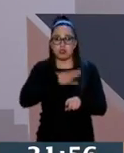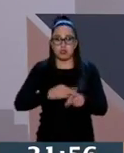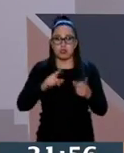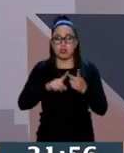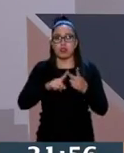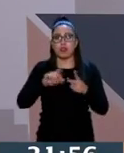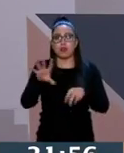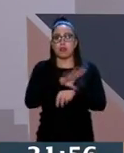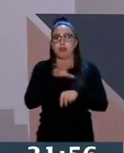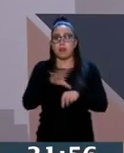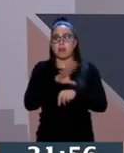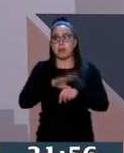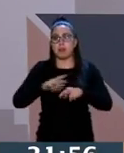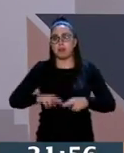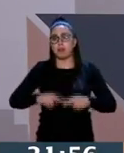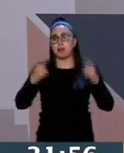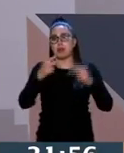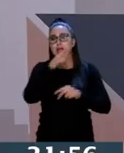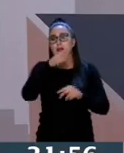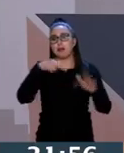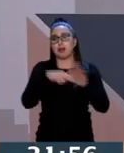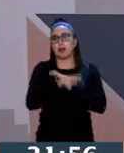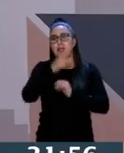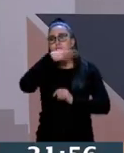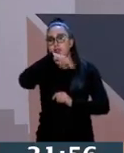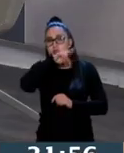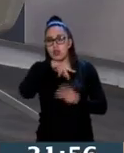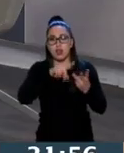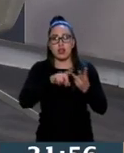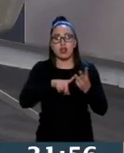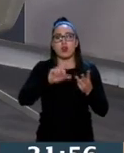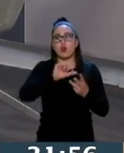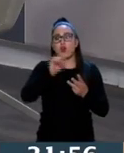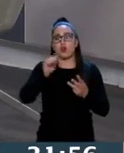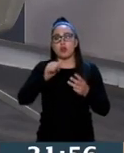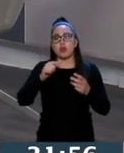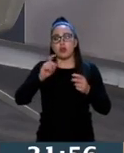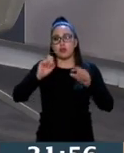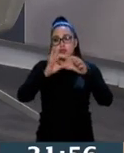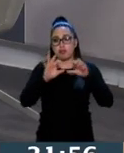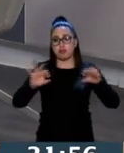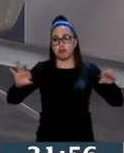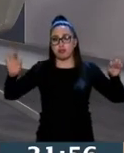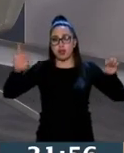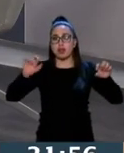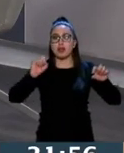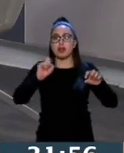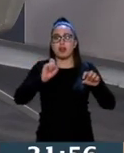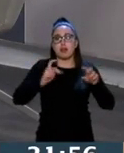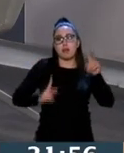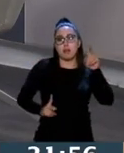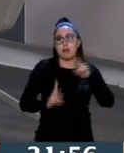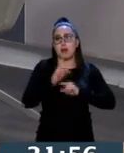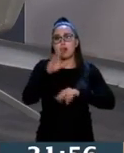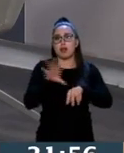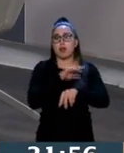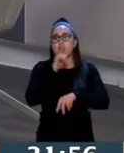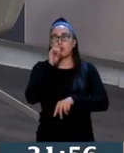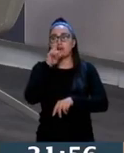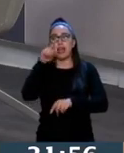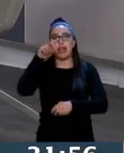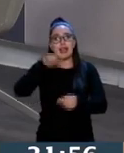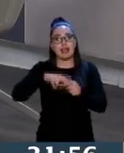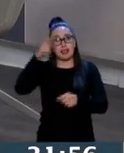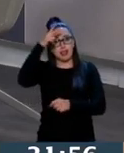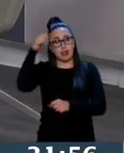Mixcoac, cortocircuito en la estación Angares y un corte de un cable de alta tensión en la estación Hidalgo. Todos ellos,